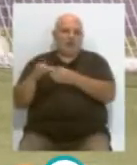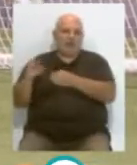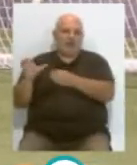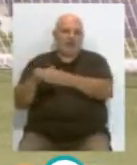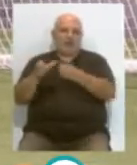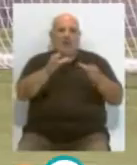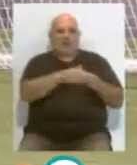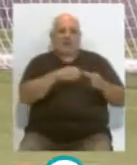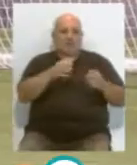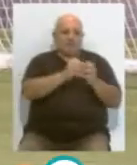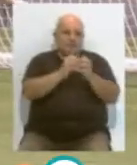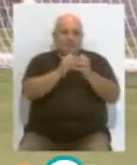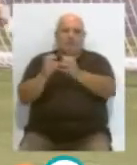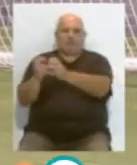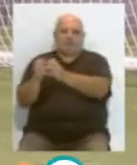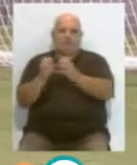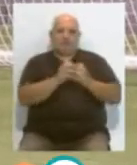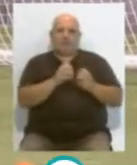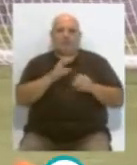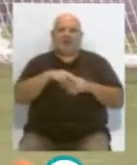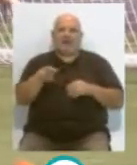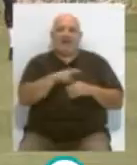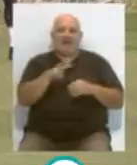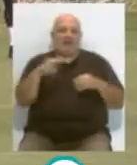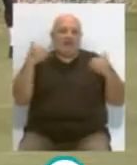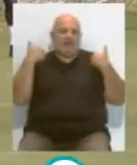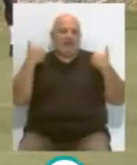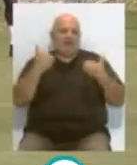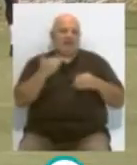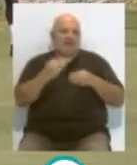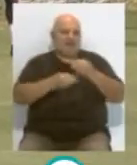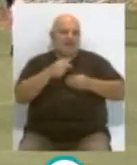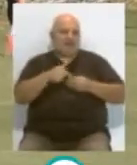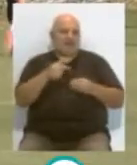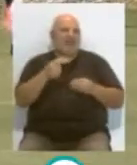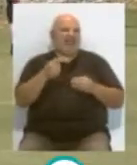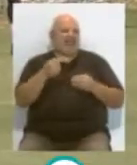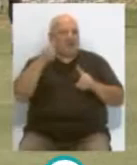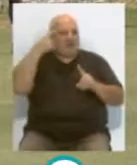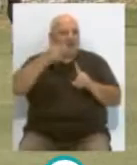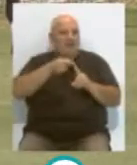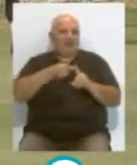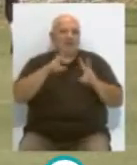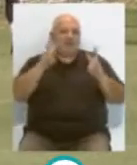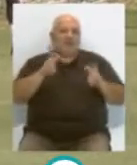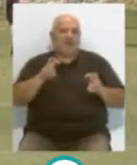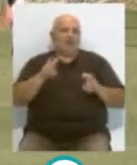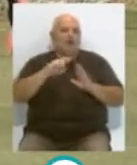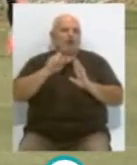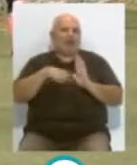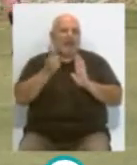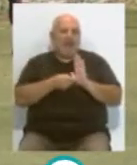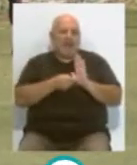equipo de scouter para hacer esa labor de scouting, hacen que tengan una